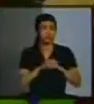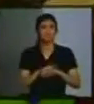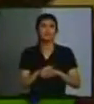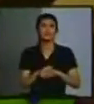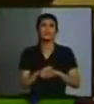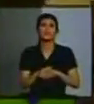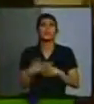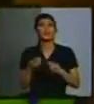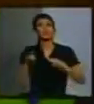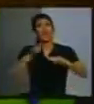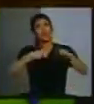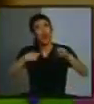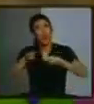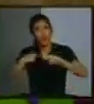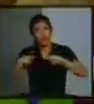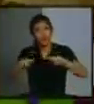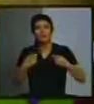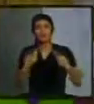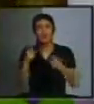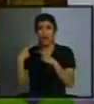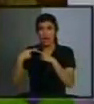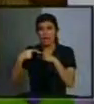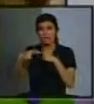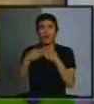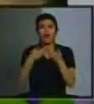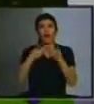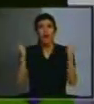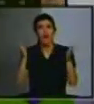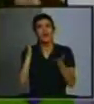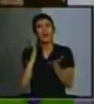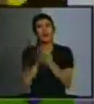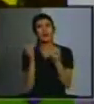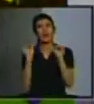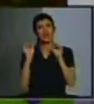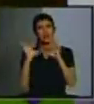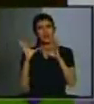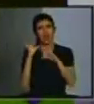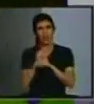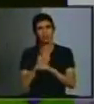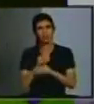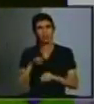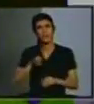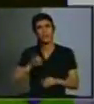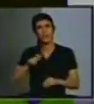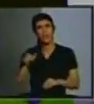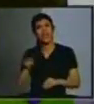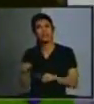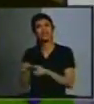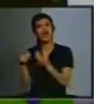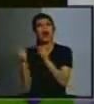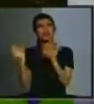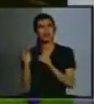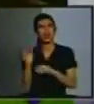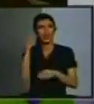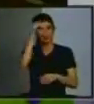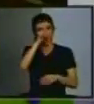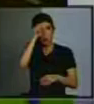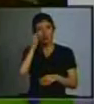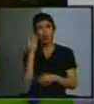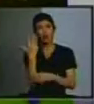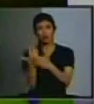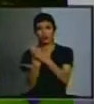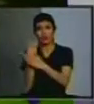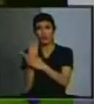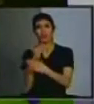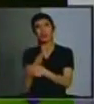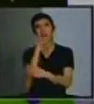Comercio entonces, Soledad, que va a estar abierto durante la semana hasta las 10 de la noche. El domingo abren acá en el barrio Meix a las 8 de la mañana y gran